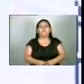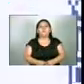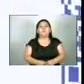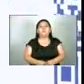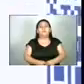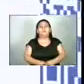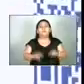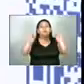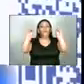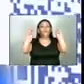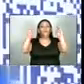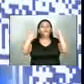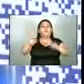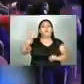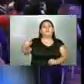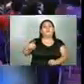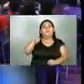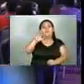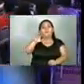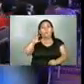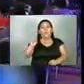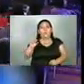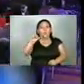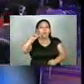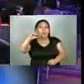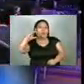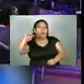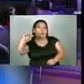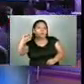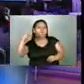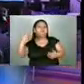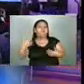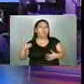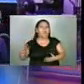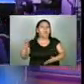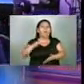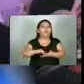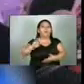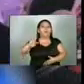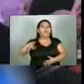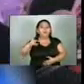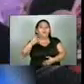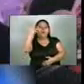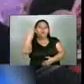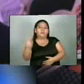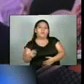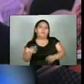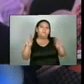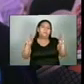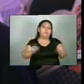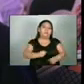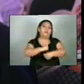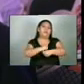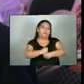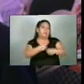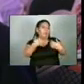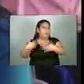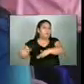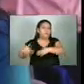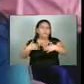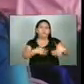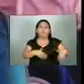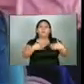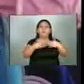En el marco de sus 50 años, aseguradora AXA celebró su cuarta edición del Día del Seguro AXA, realizando diferentes